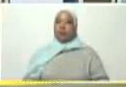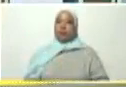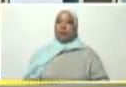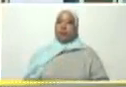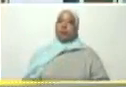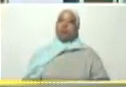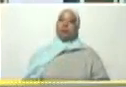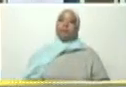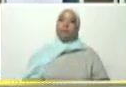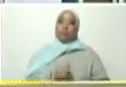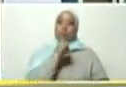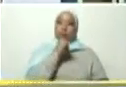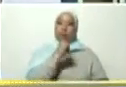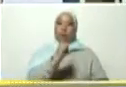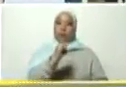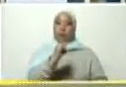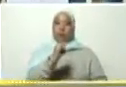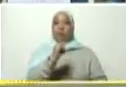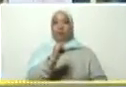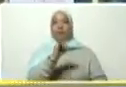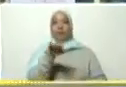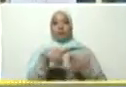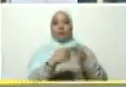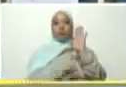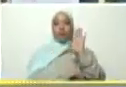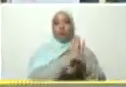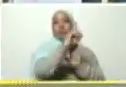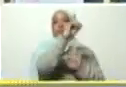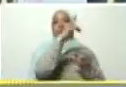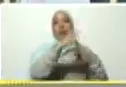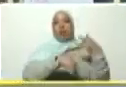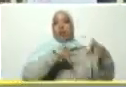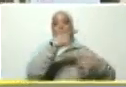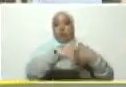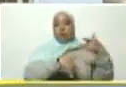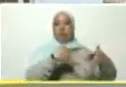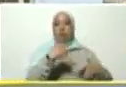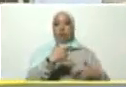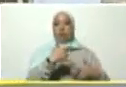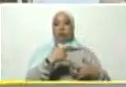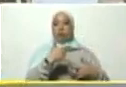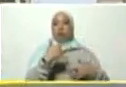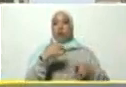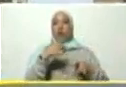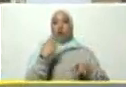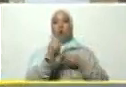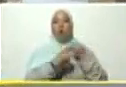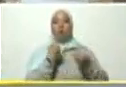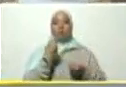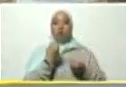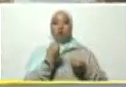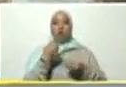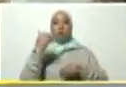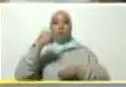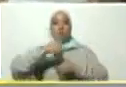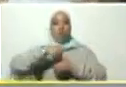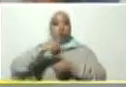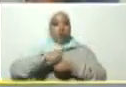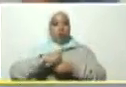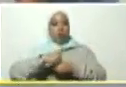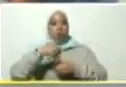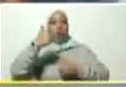informados del desarrollo de los acontecimientos la